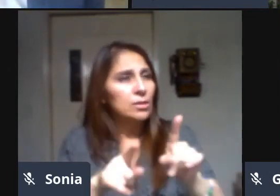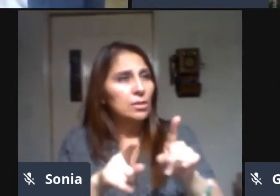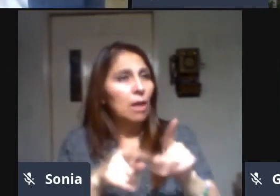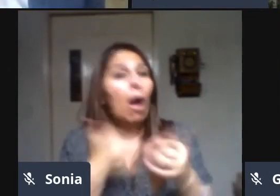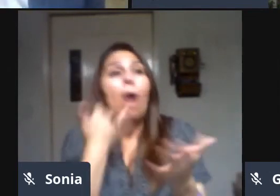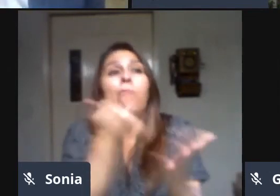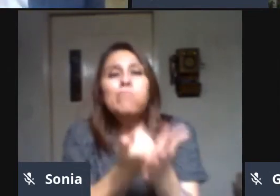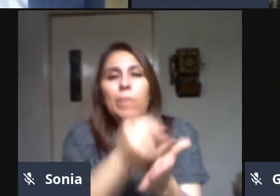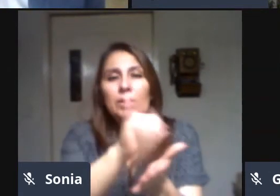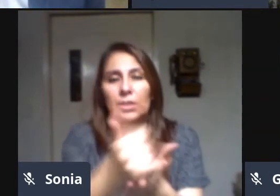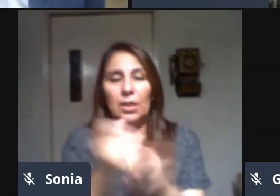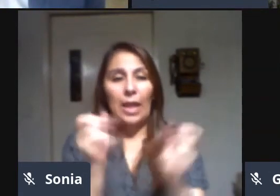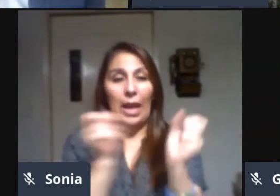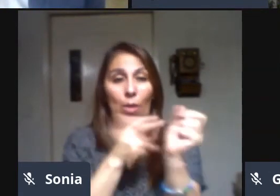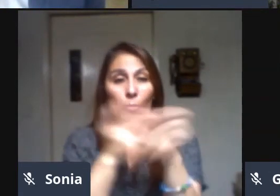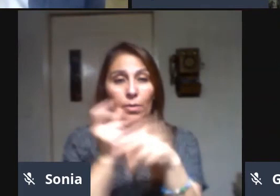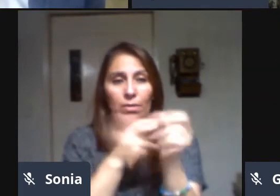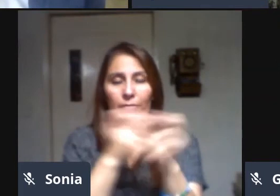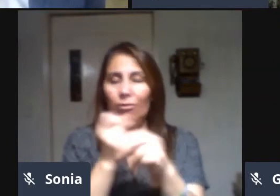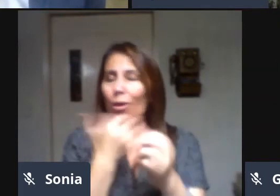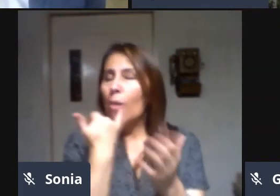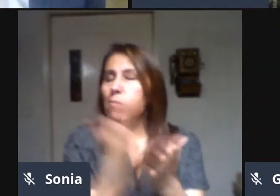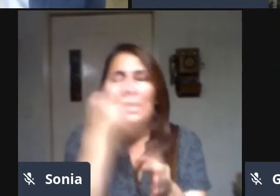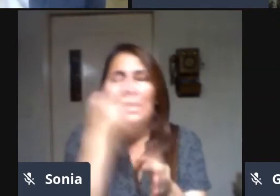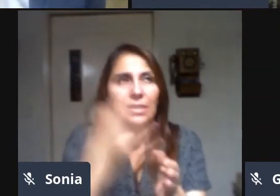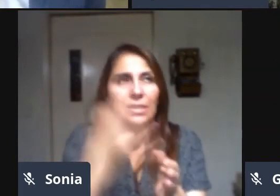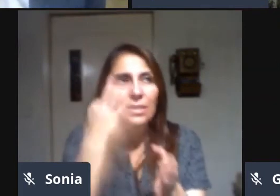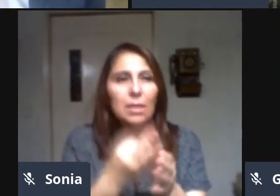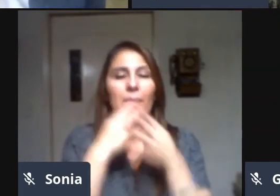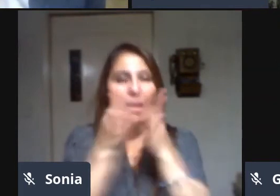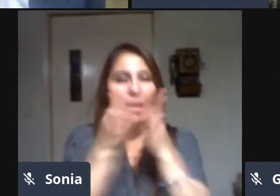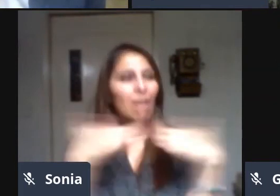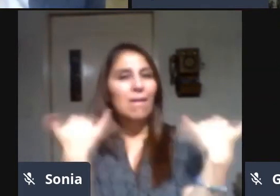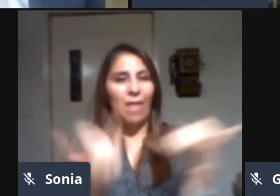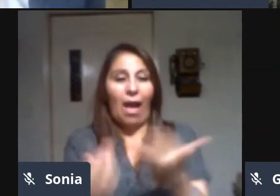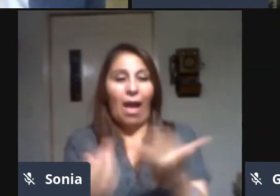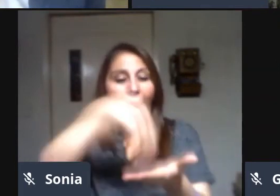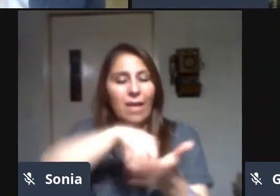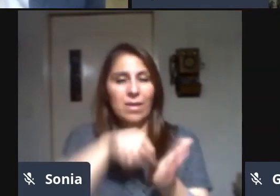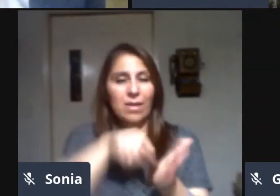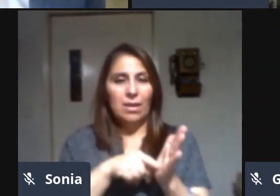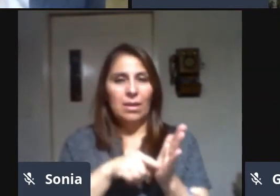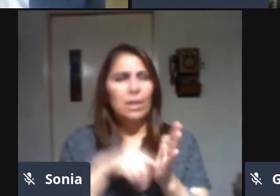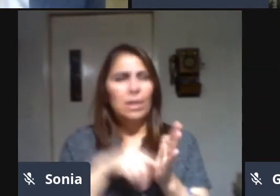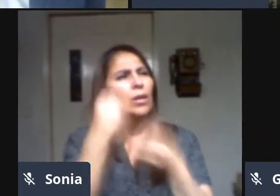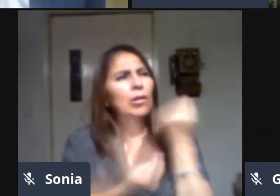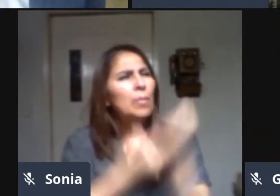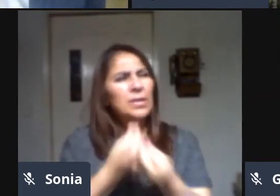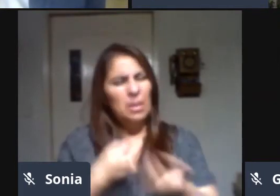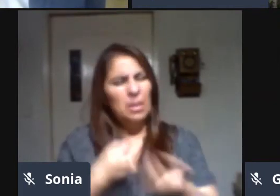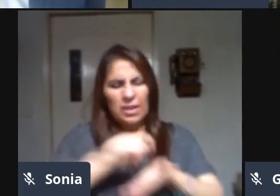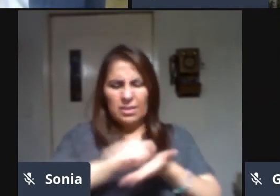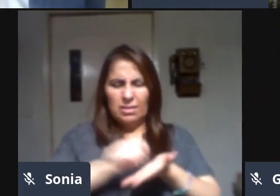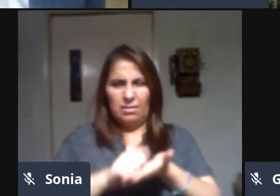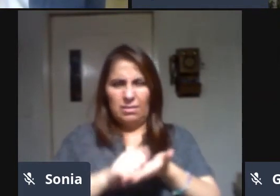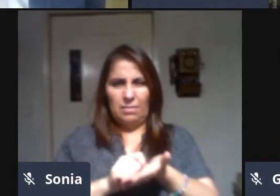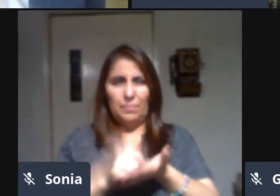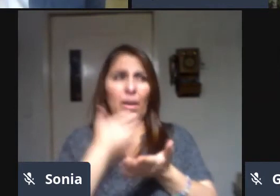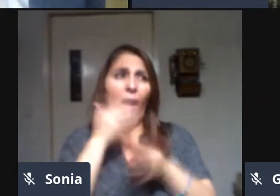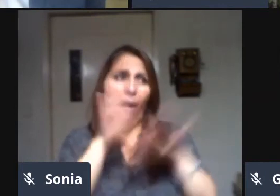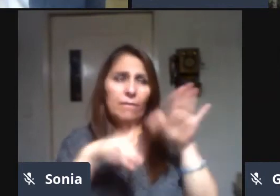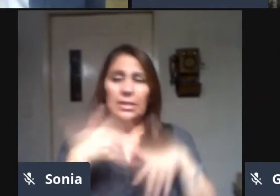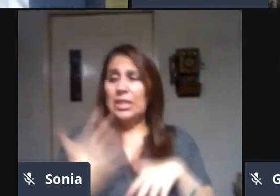siempre siempre está la realidad y cómo hacer para que escribamos incluso a historias ajenas que se quedan a vivir con nosotros